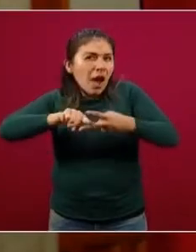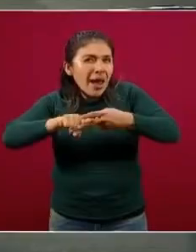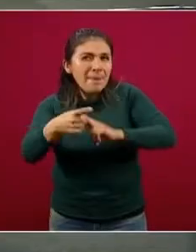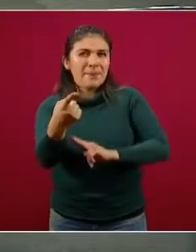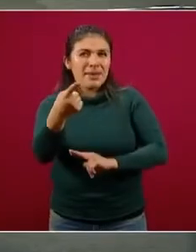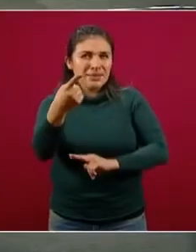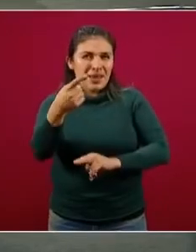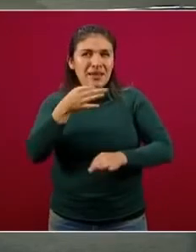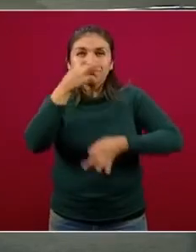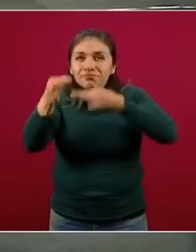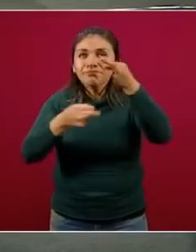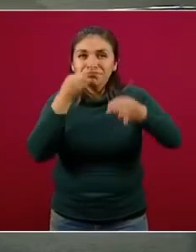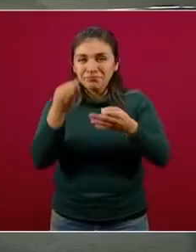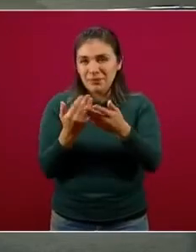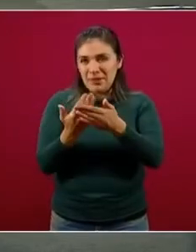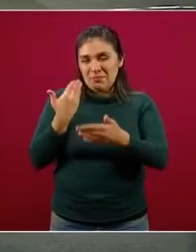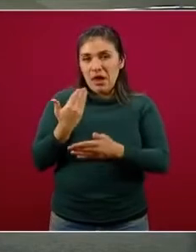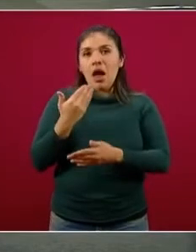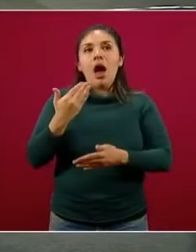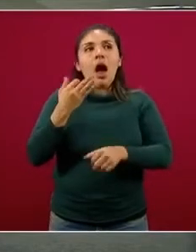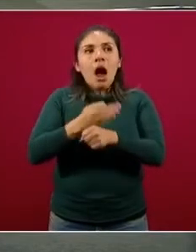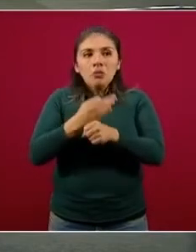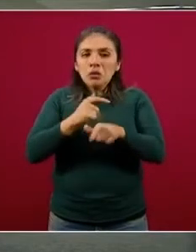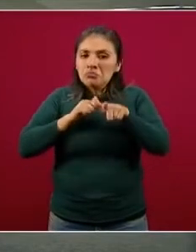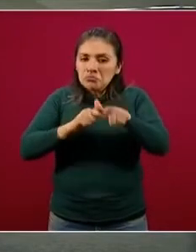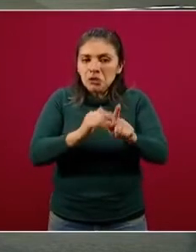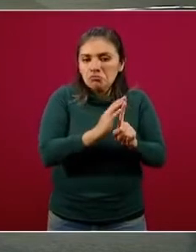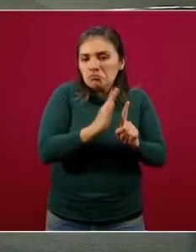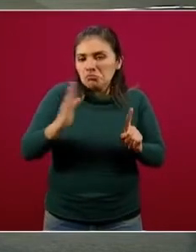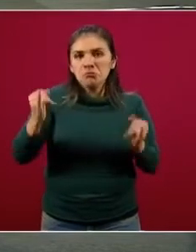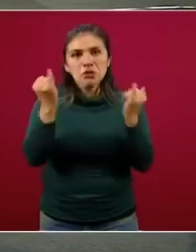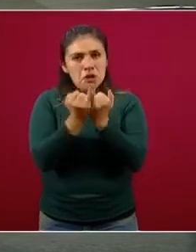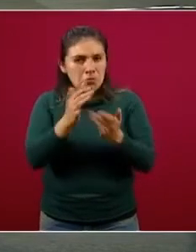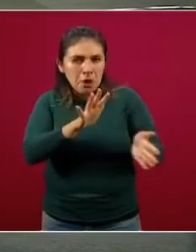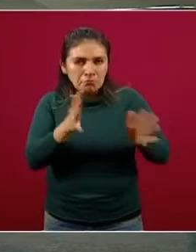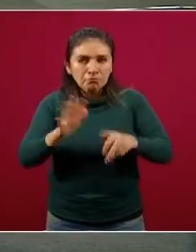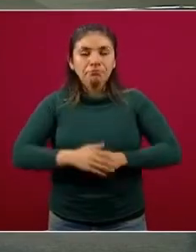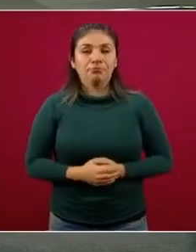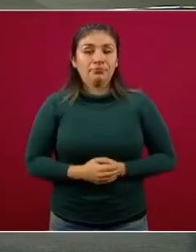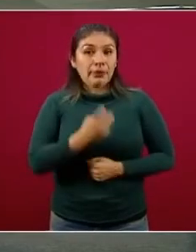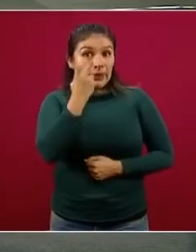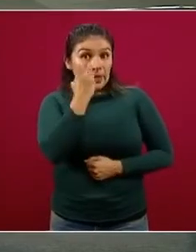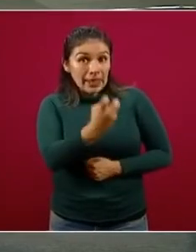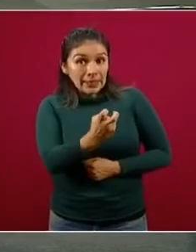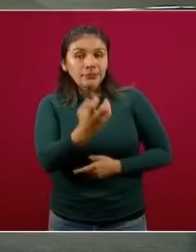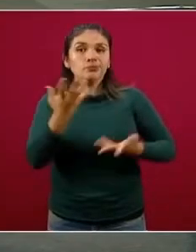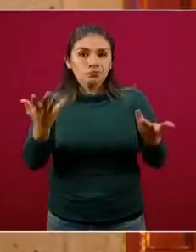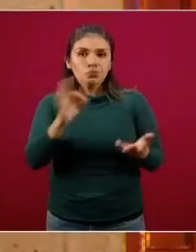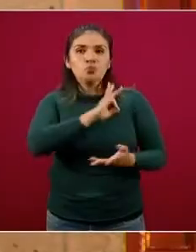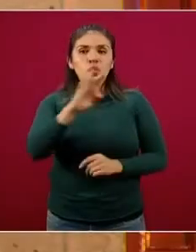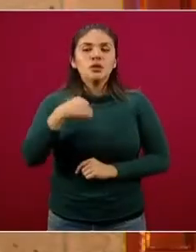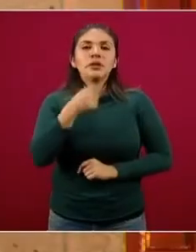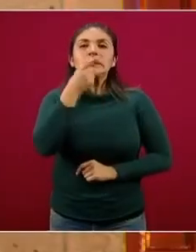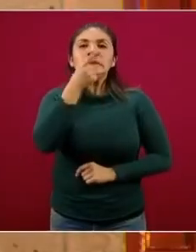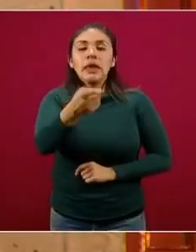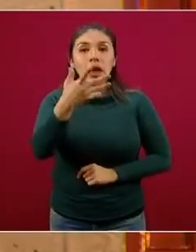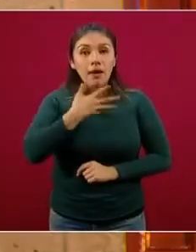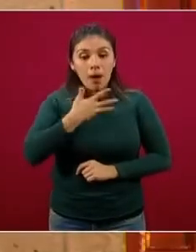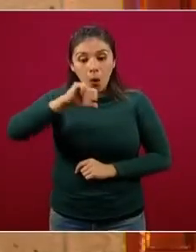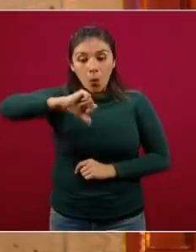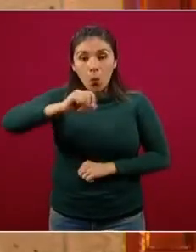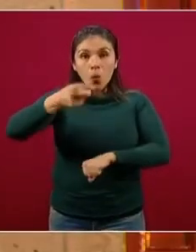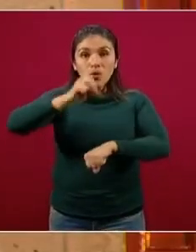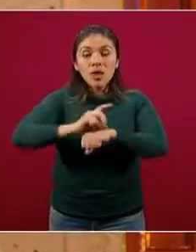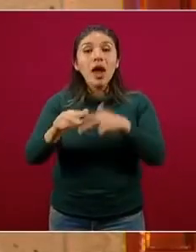de la semana y se ha mantenido más o menos en esa tasa. Con este reporte podemos comunicar que se tienen el día de